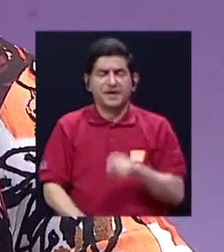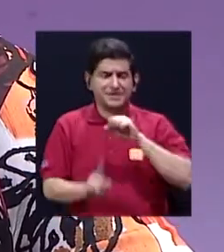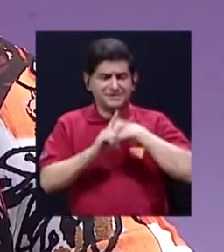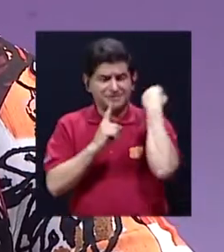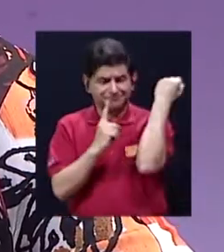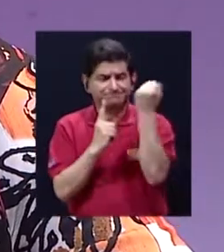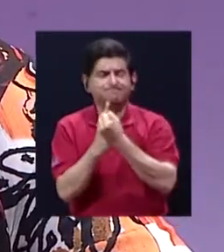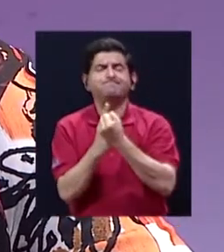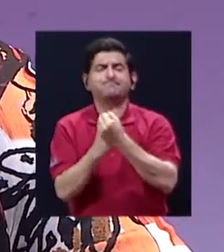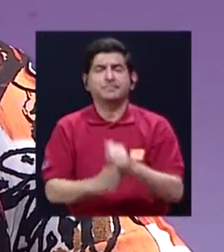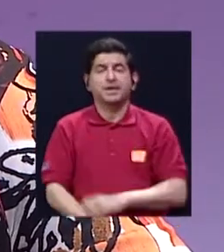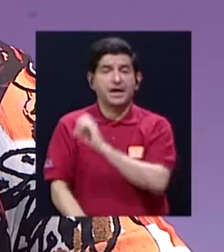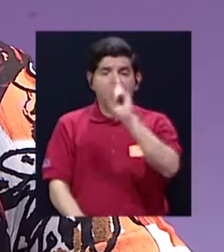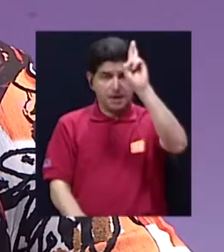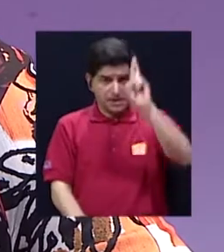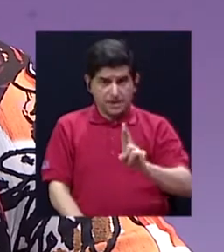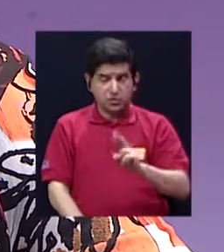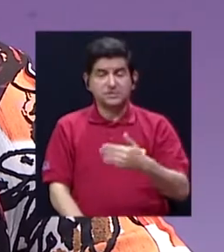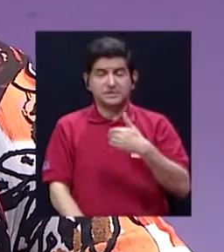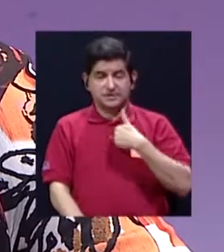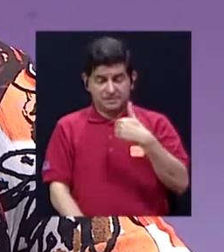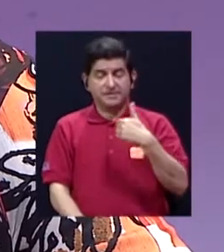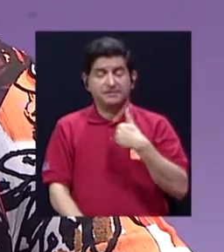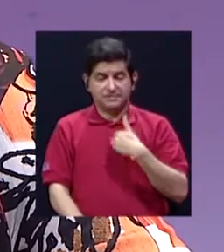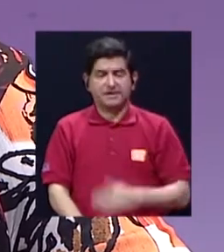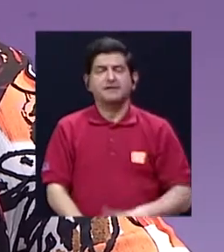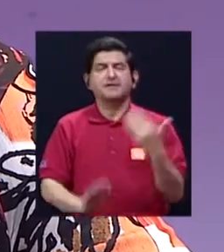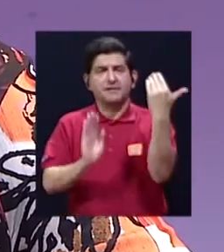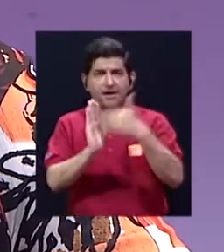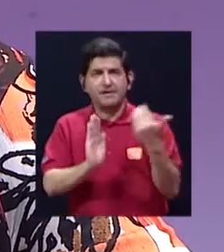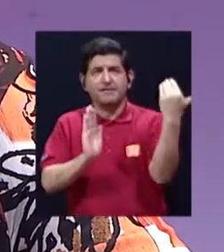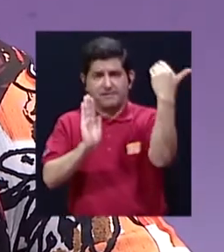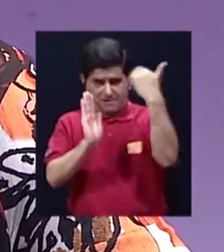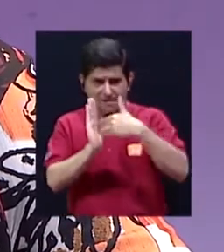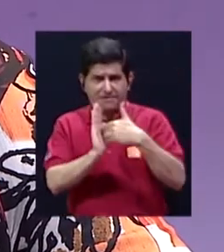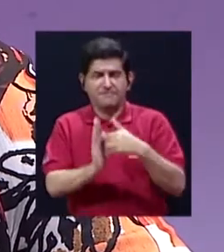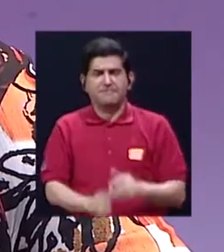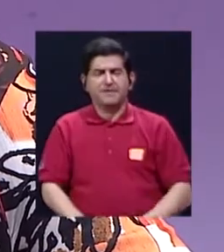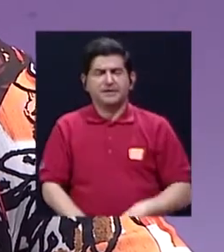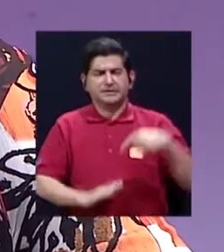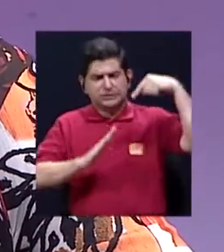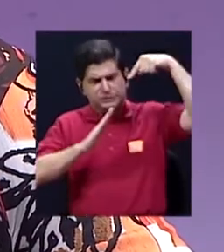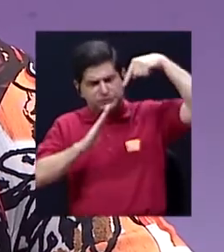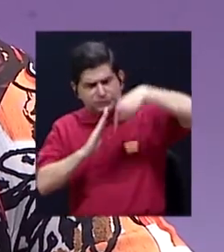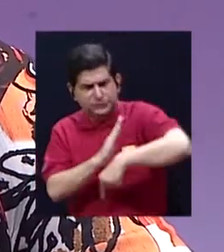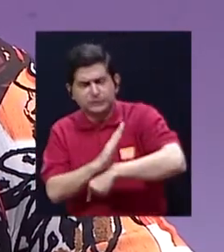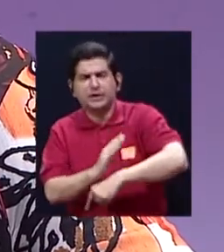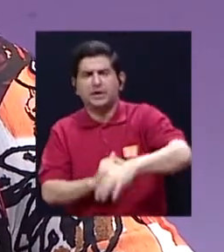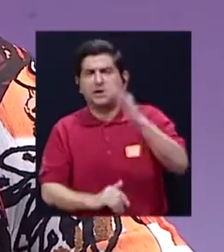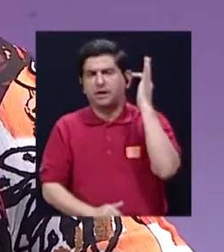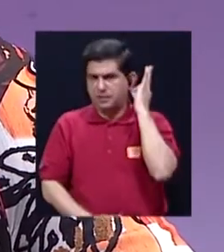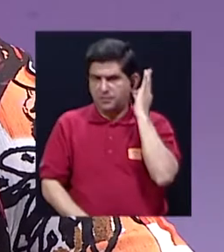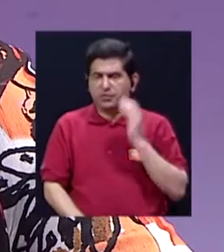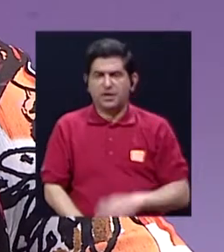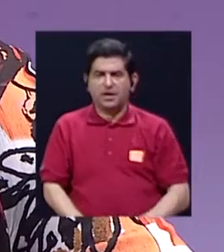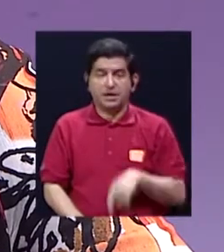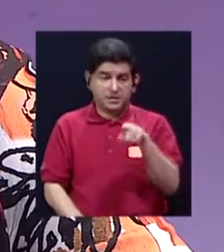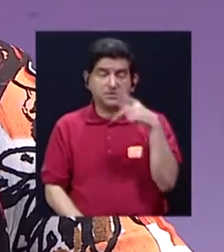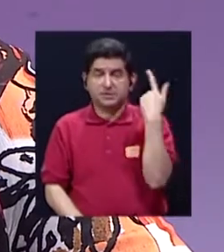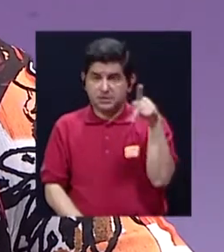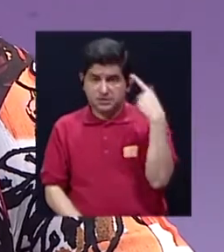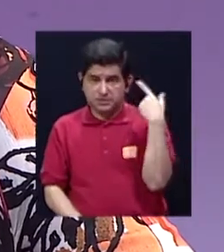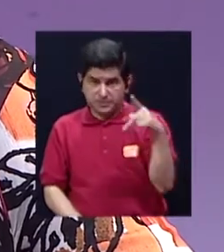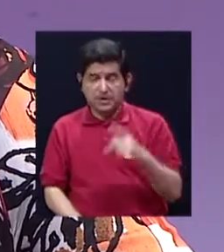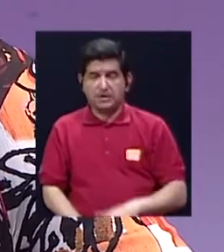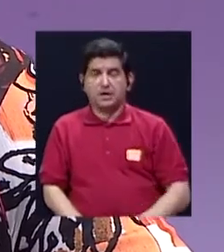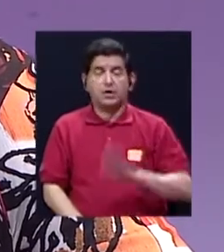situación que Costa Rica está viviendo y que afecta de forma grave a las mujeres, las pone en riesgo